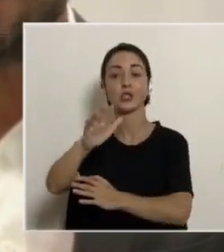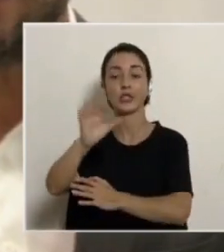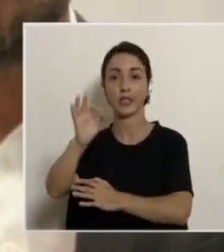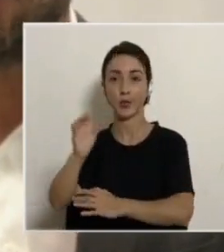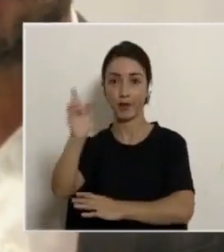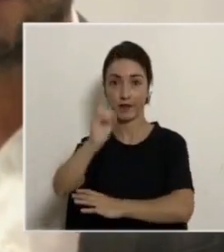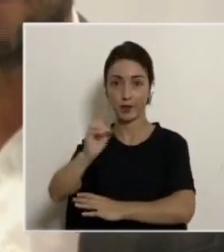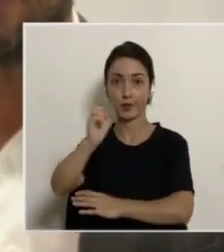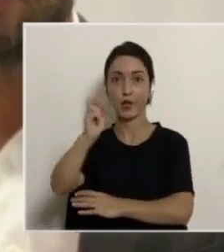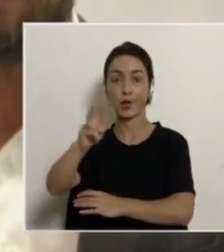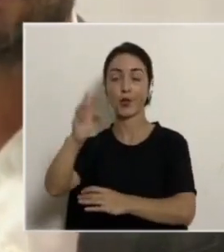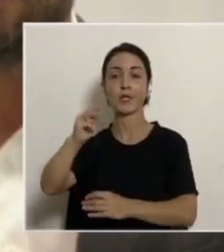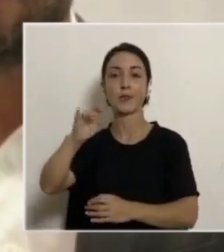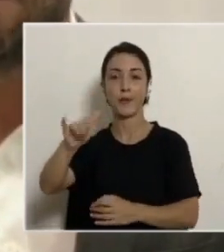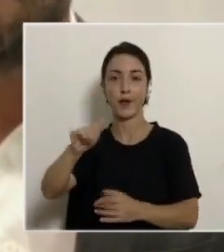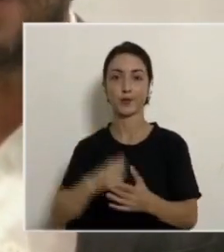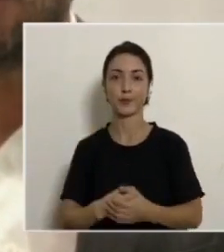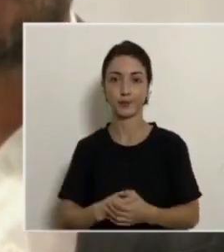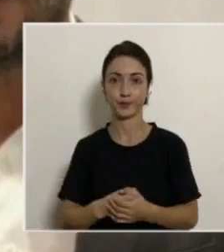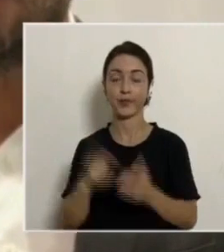1.839 el domingo 2 de mayo,